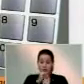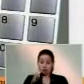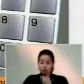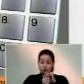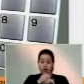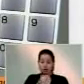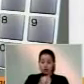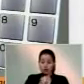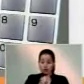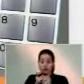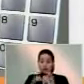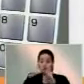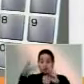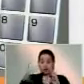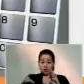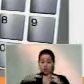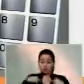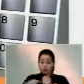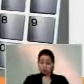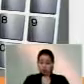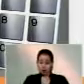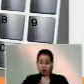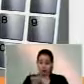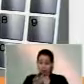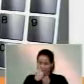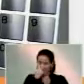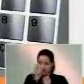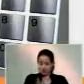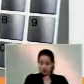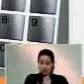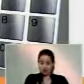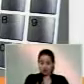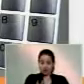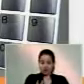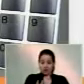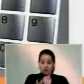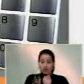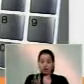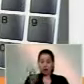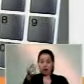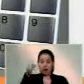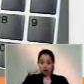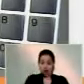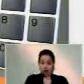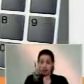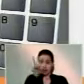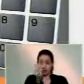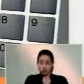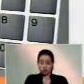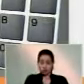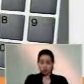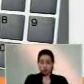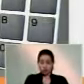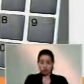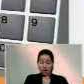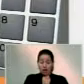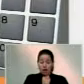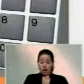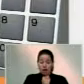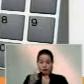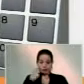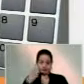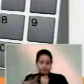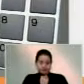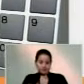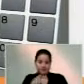Derechos Humanos pueda ir y realizar una visita loco a Venezuela. Obviamente el